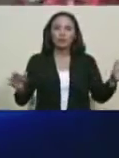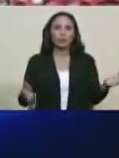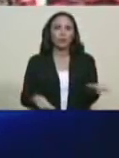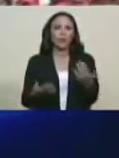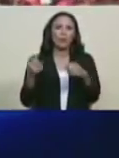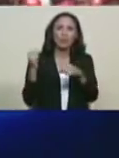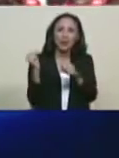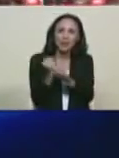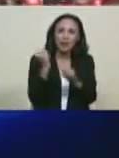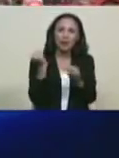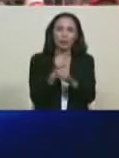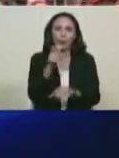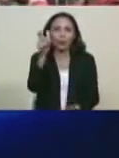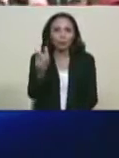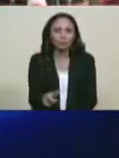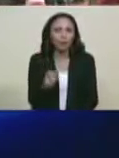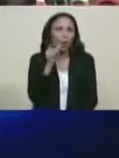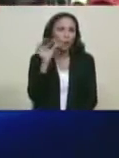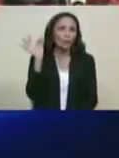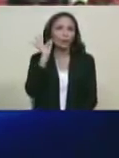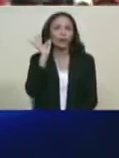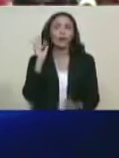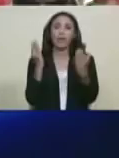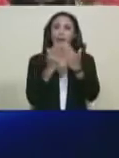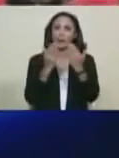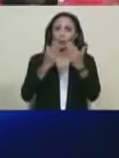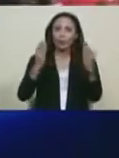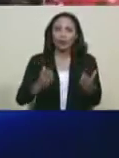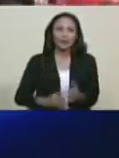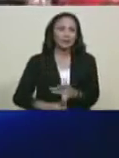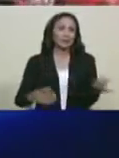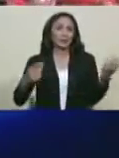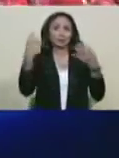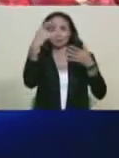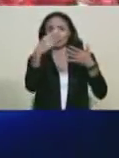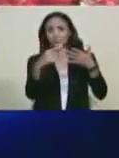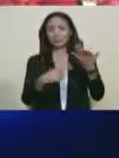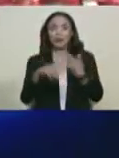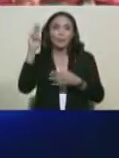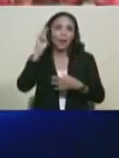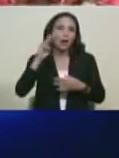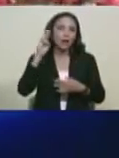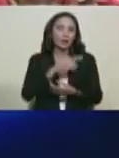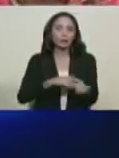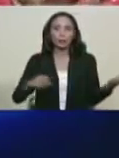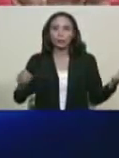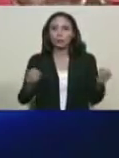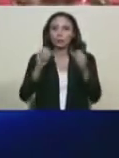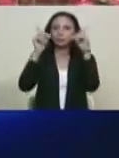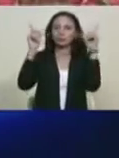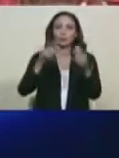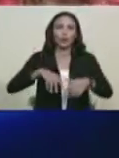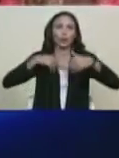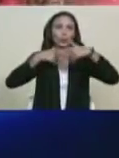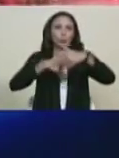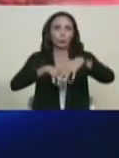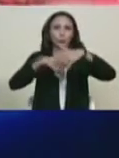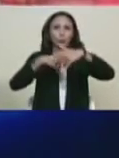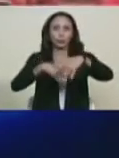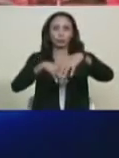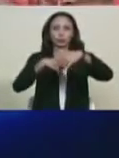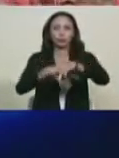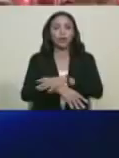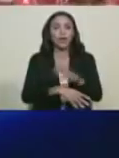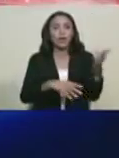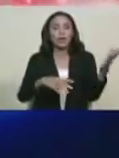trabajadores las trabajadoras los estudiantes maestros maestras se desbordó de petare